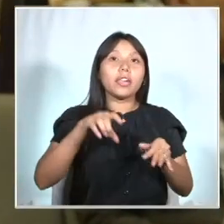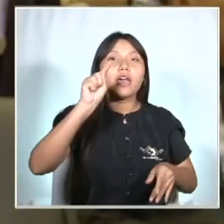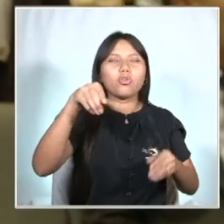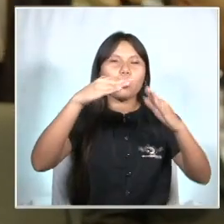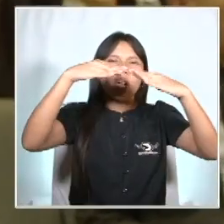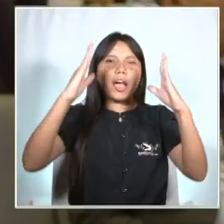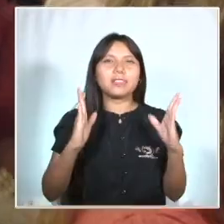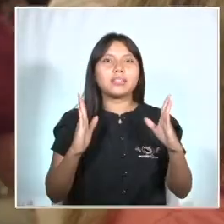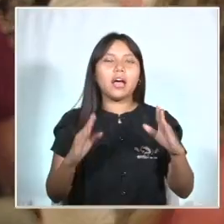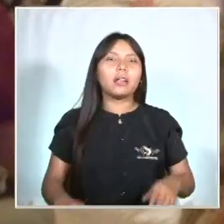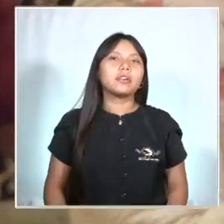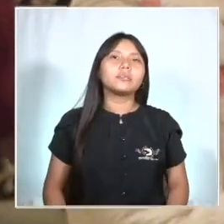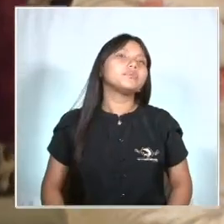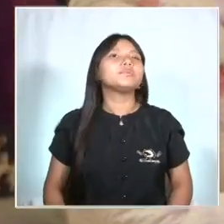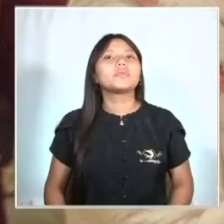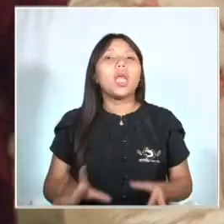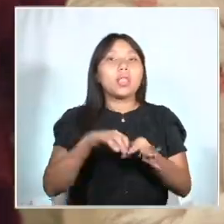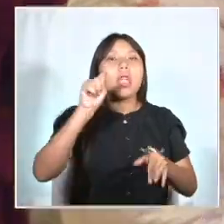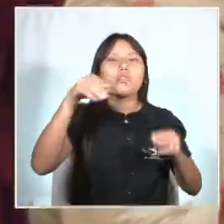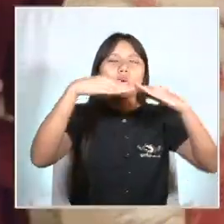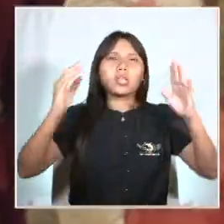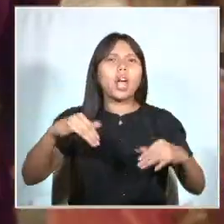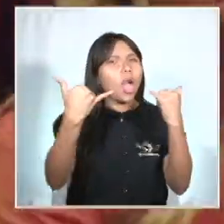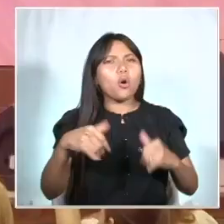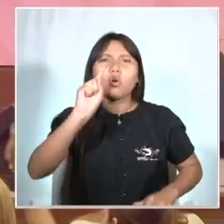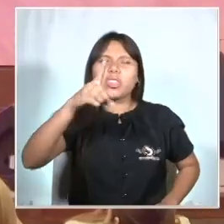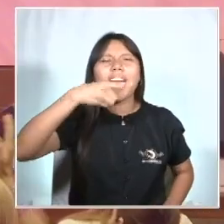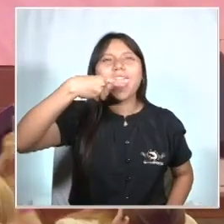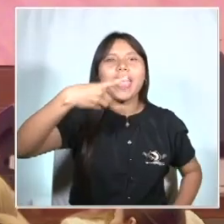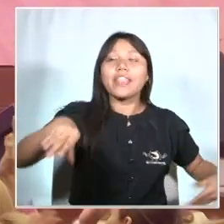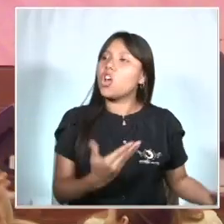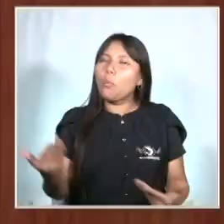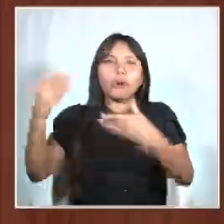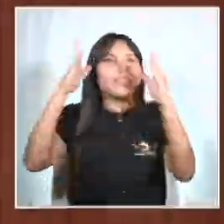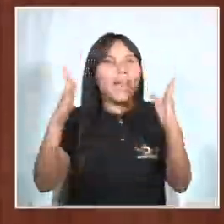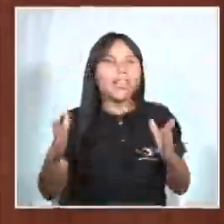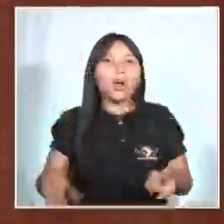el sitio de tu tienda. Hoy te digo, portadora, vamos, estírate.